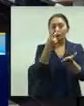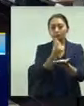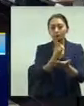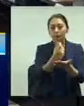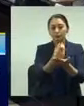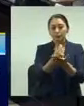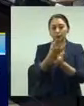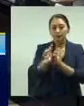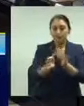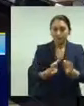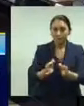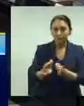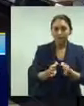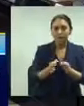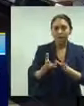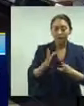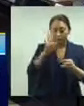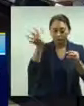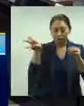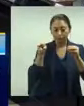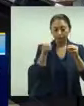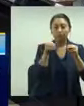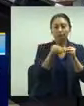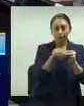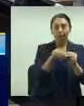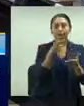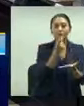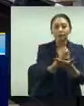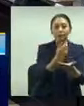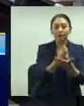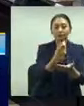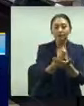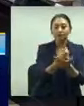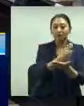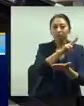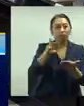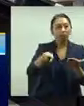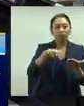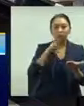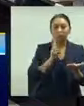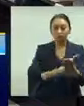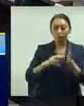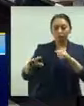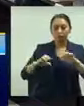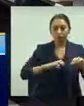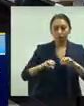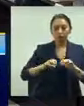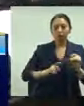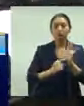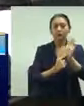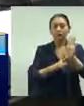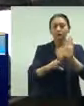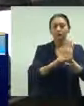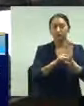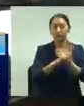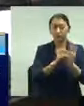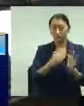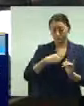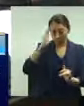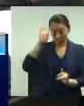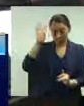como justificación e incorporar a dicho presupuesto ordinario vigente las acciones estipuladas en la presente ley. Yo creo que